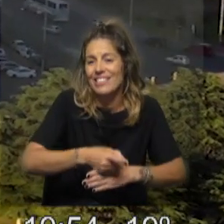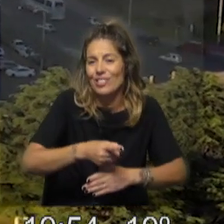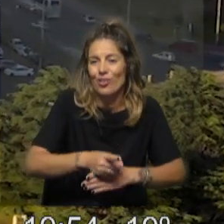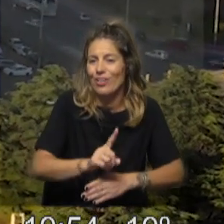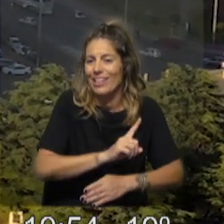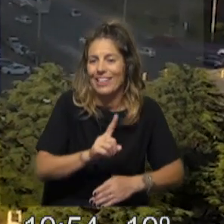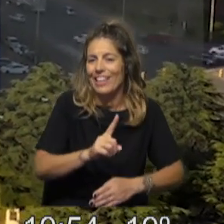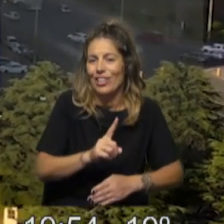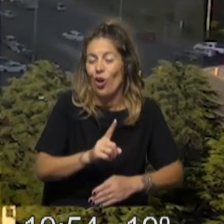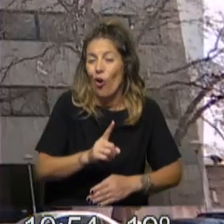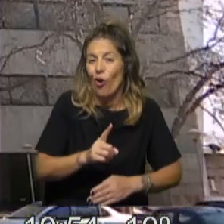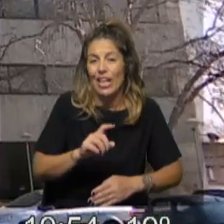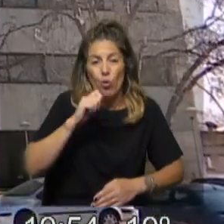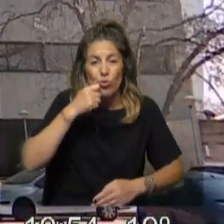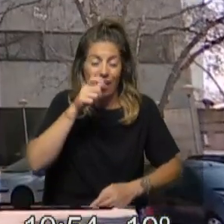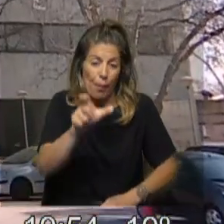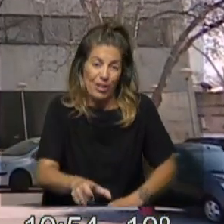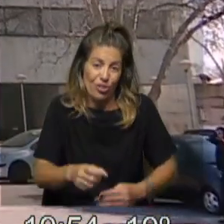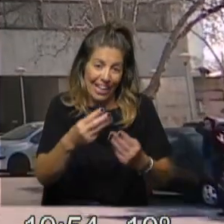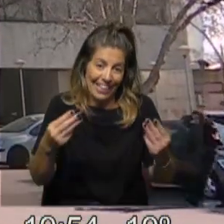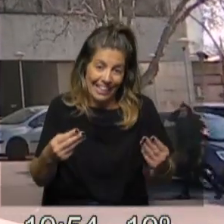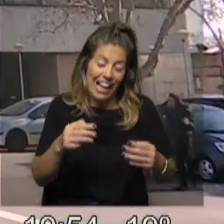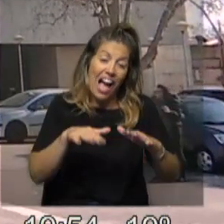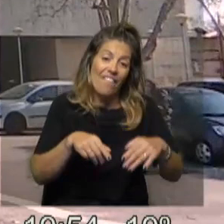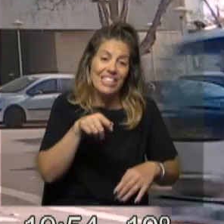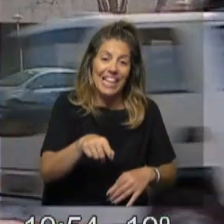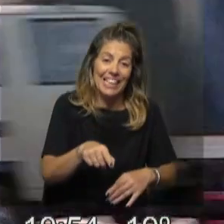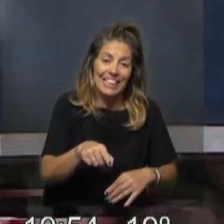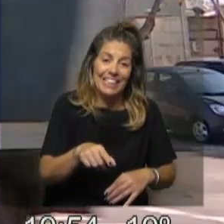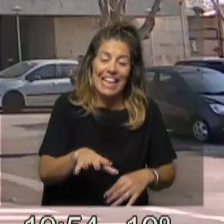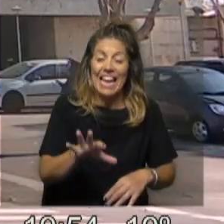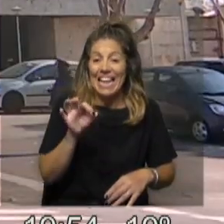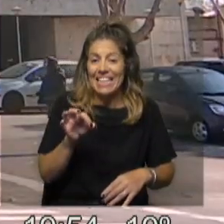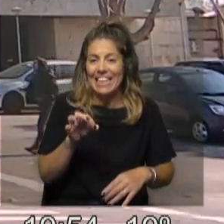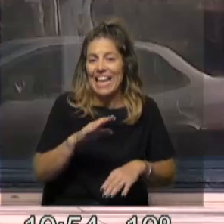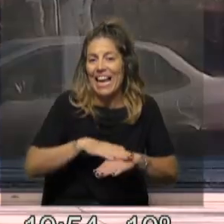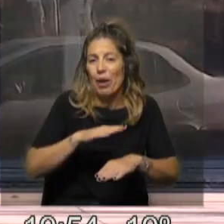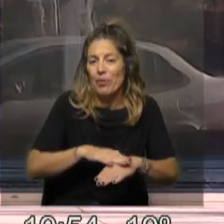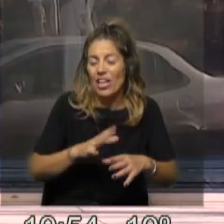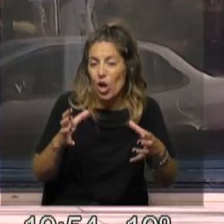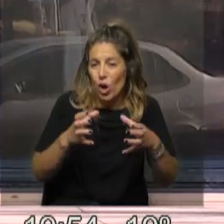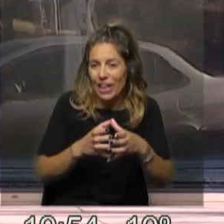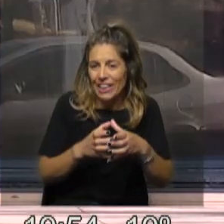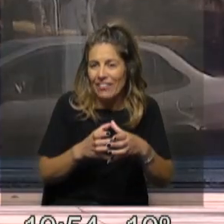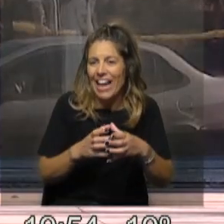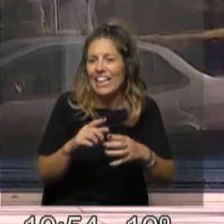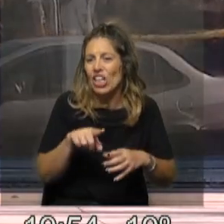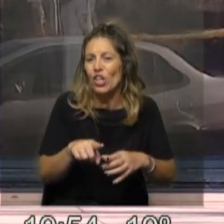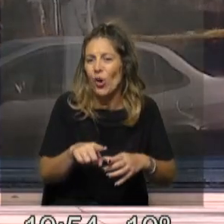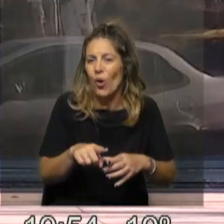tienen mucha popularidad. En esos casos, muchas veces los legisladores prefieren que la responsabilidad sea colectiva y no quedar